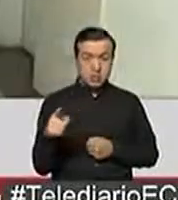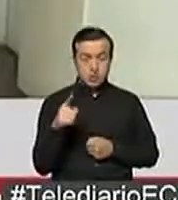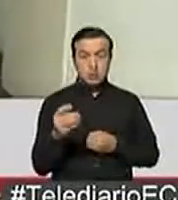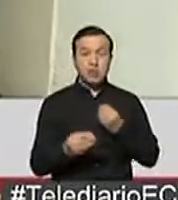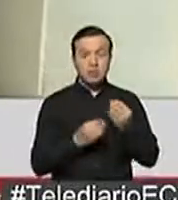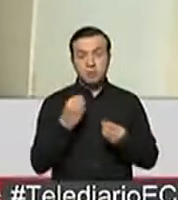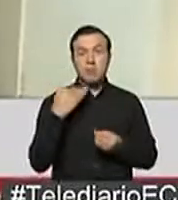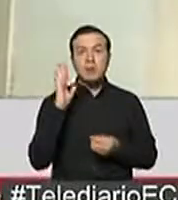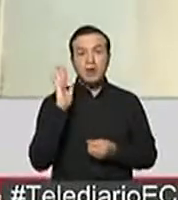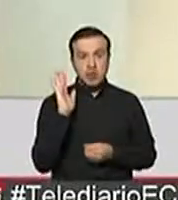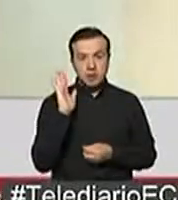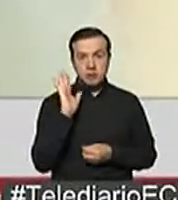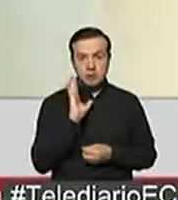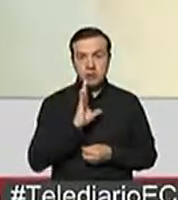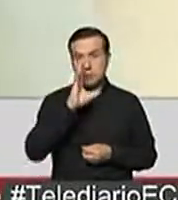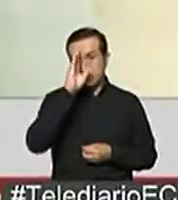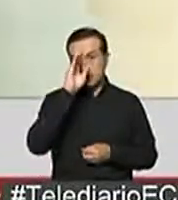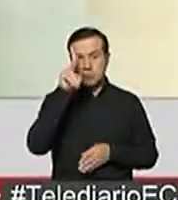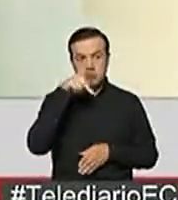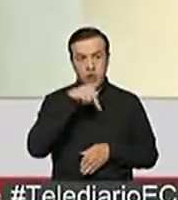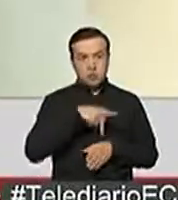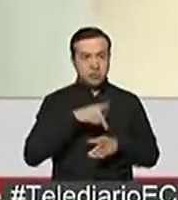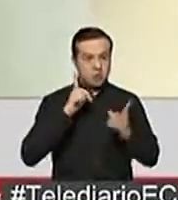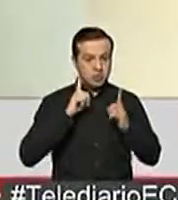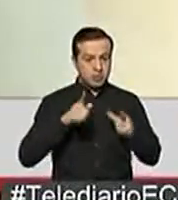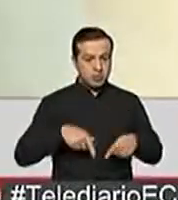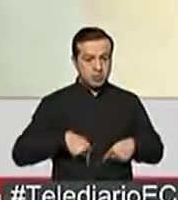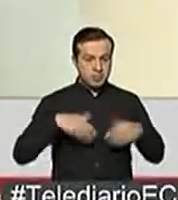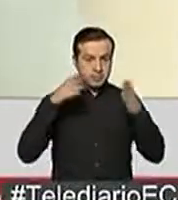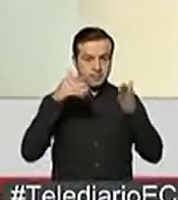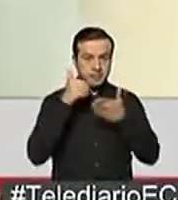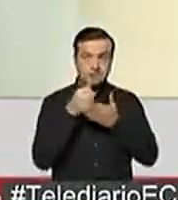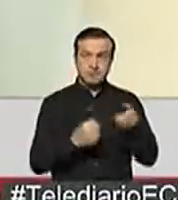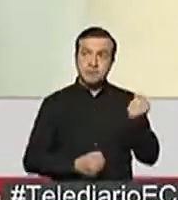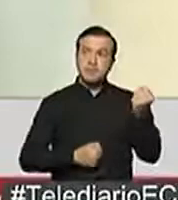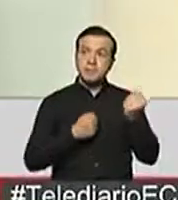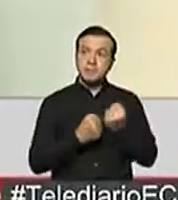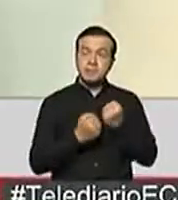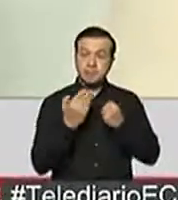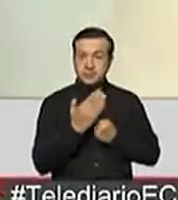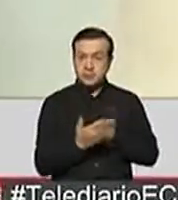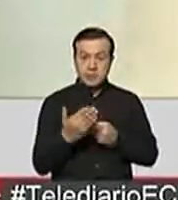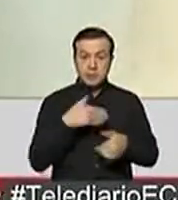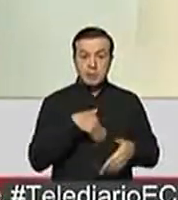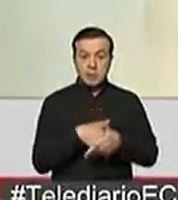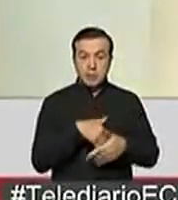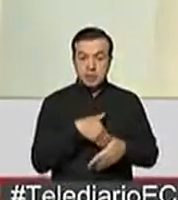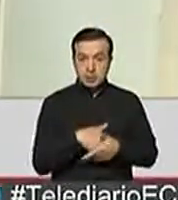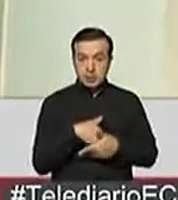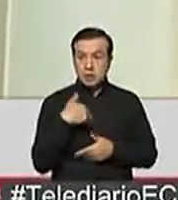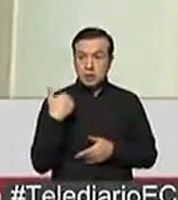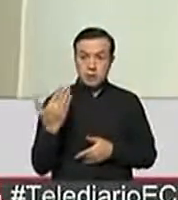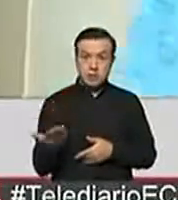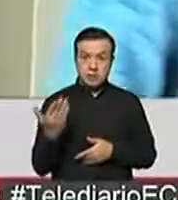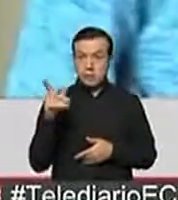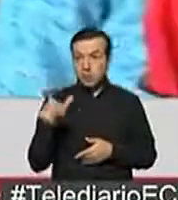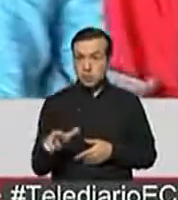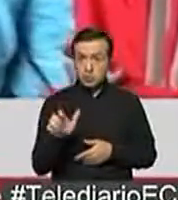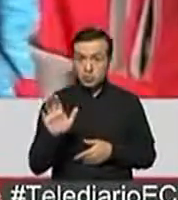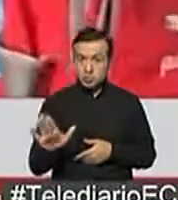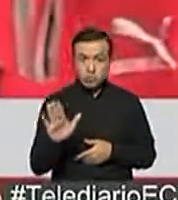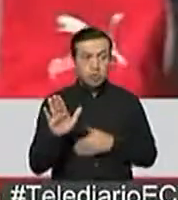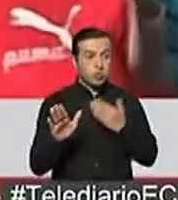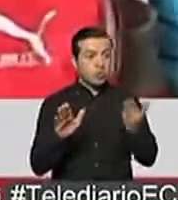tengan mucho contacto con los profesionales de salud, lo cual les permitirá romper esa barrera que hay entre el paciente y